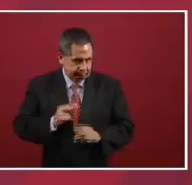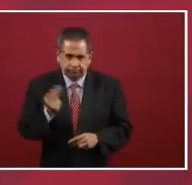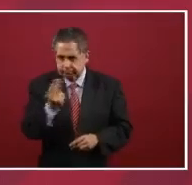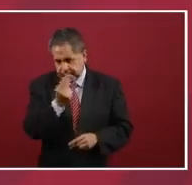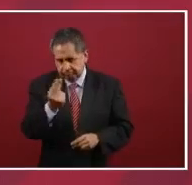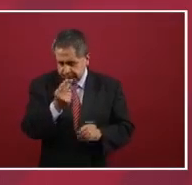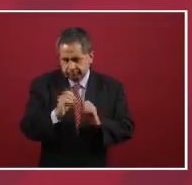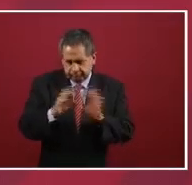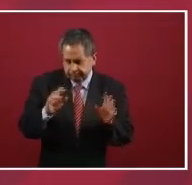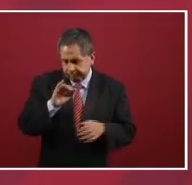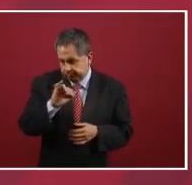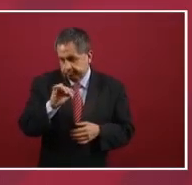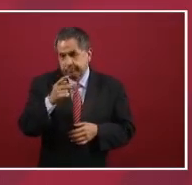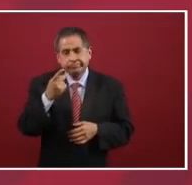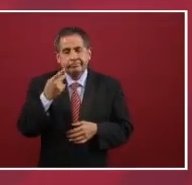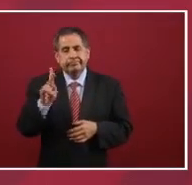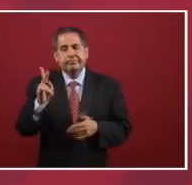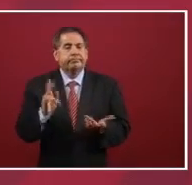pero